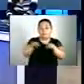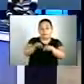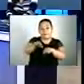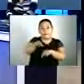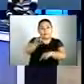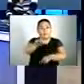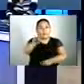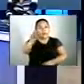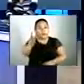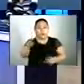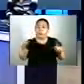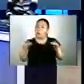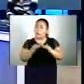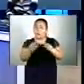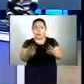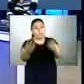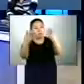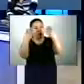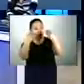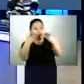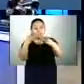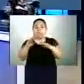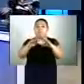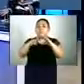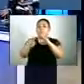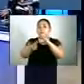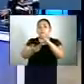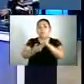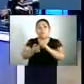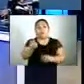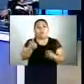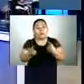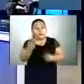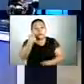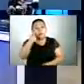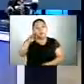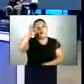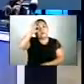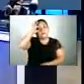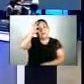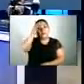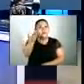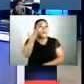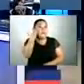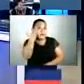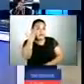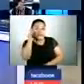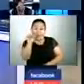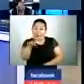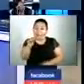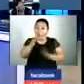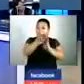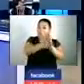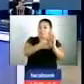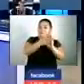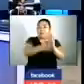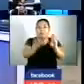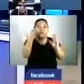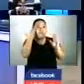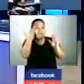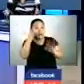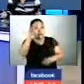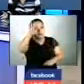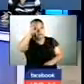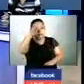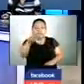también a través de nuestra plataforma digital, en la plataforma digital Facebook. Ahí estamos transmitiendo en nuestra página, noticiero Hechos